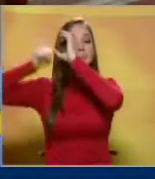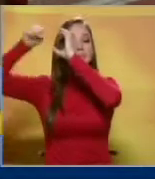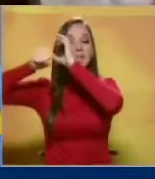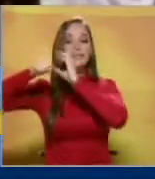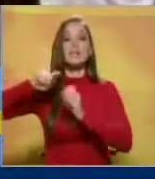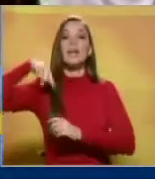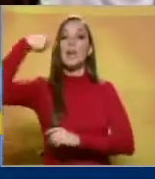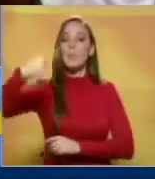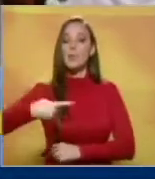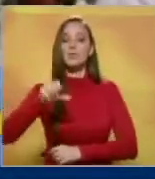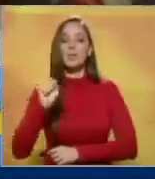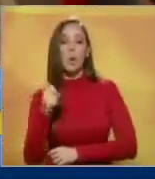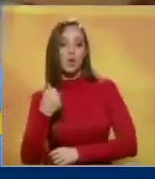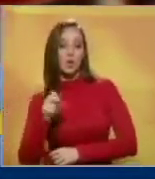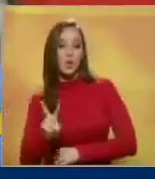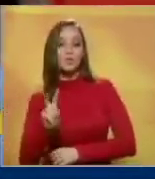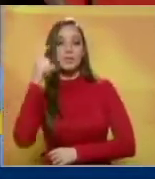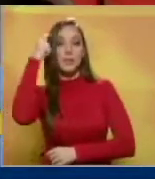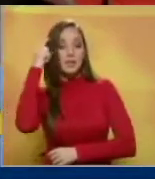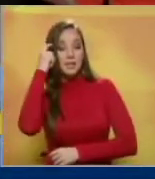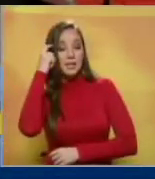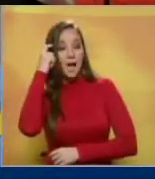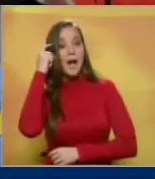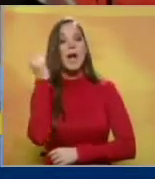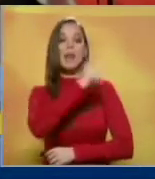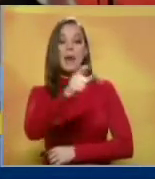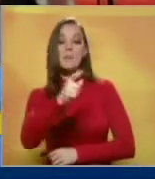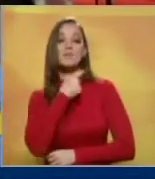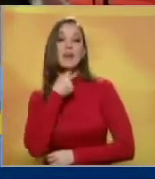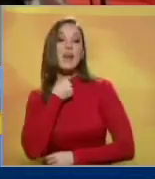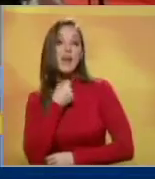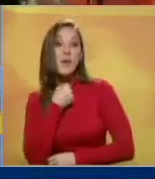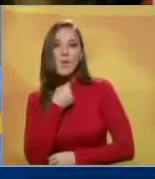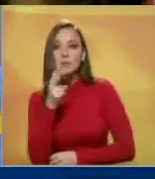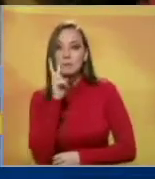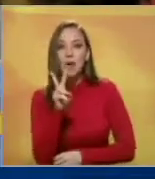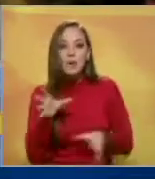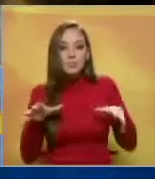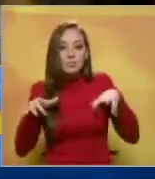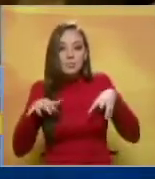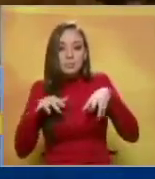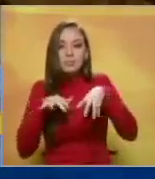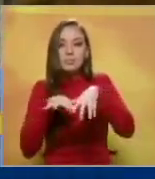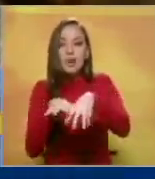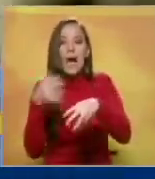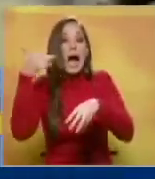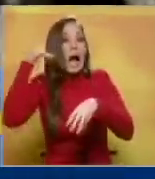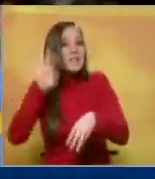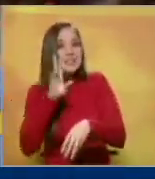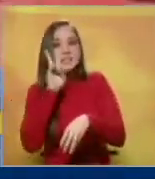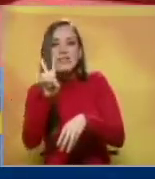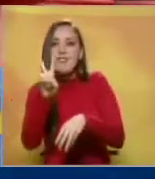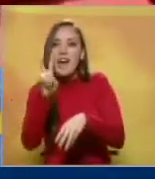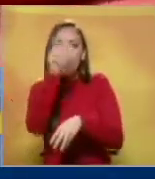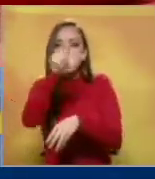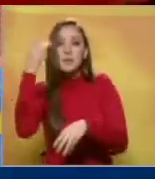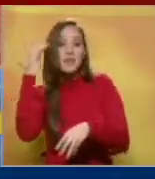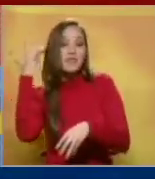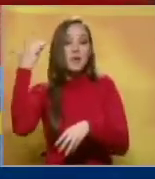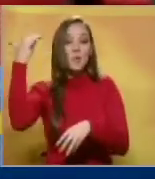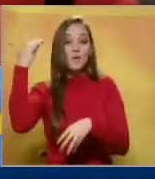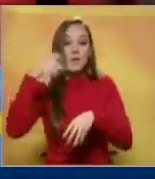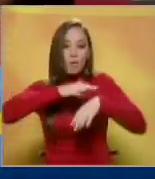los próximos 12 días a medida que los fanáticos y turistas se siguen congregando para ver si logran ver a los famosos la